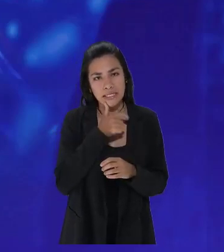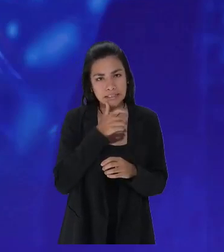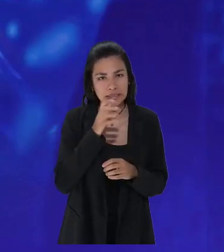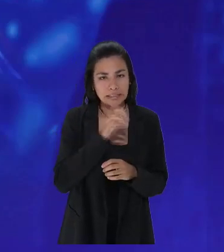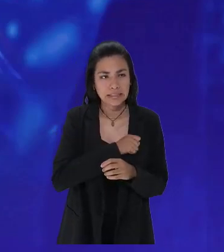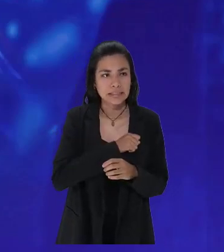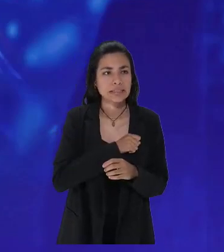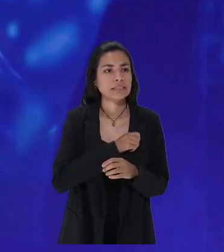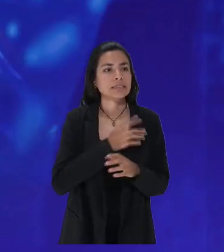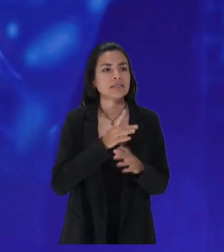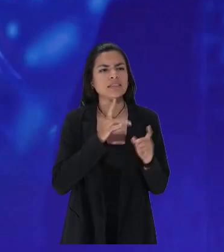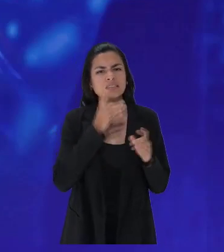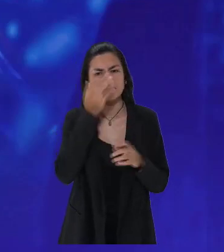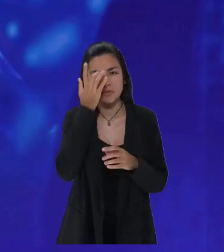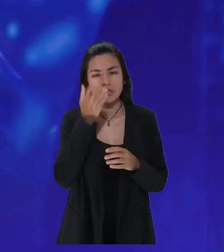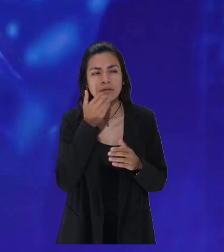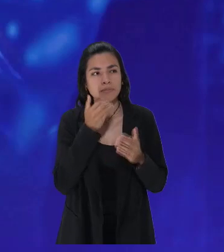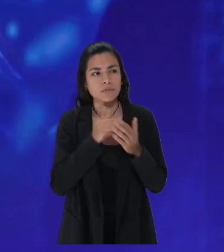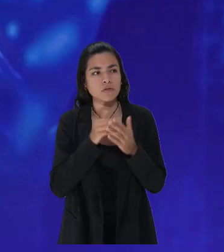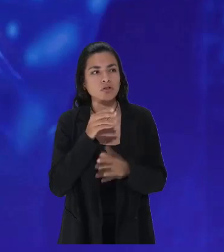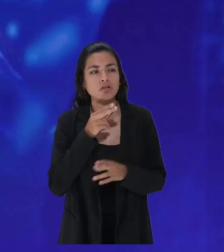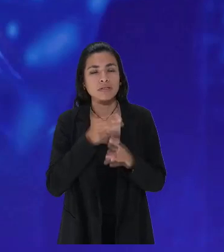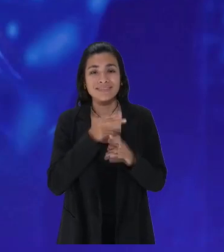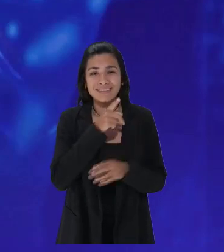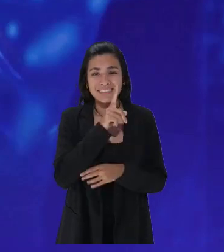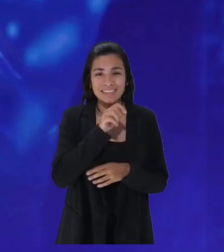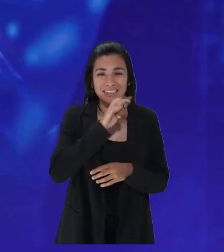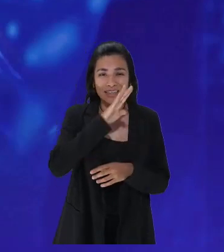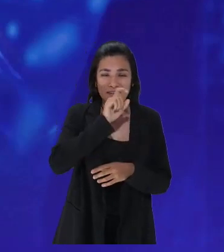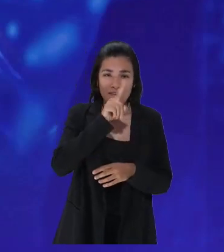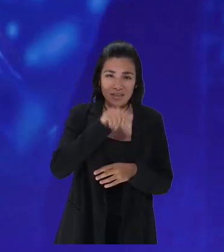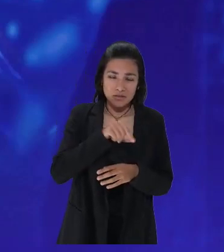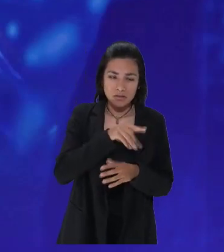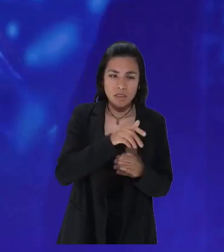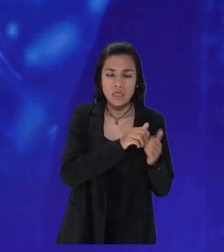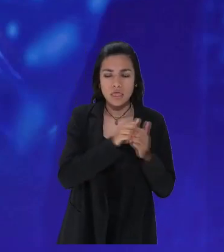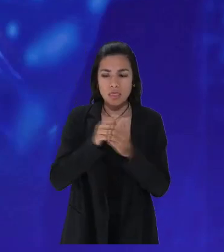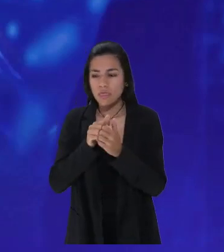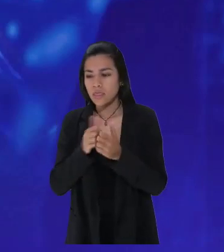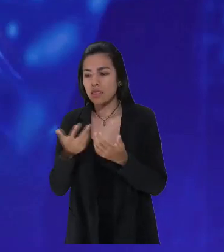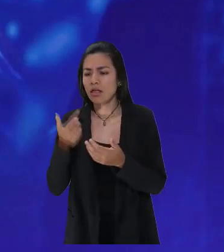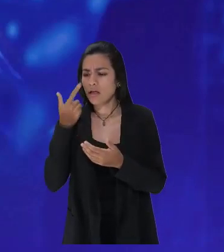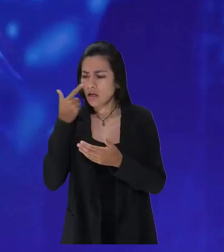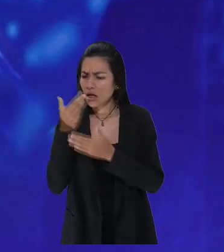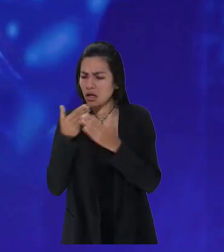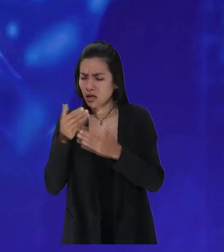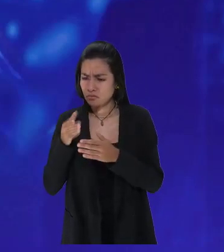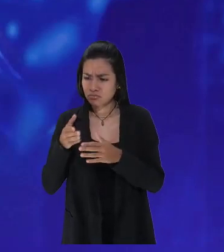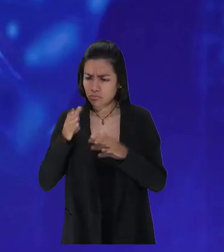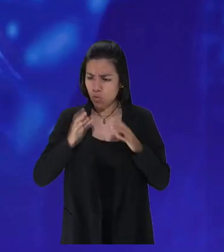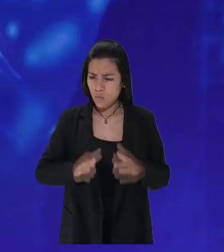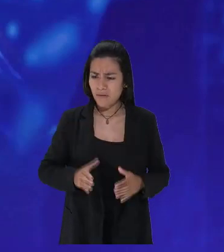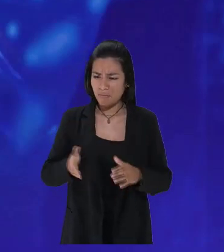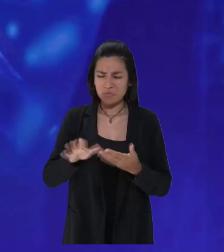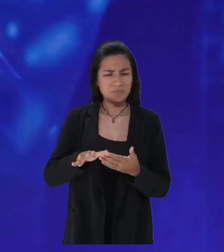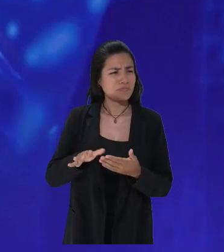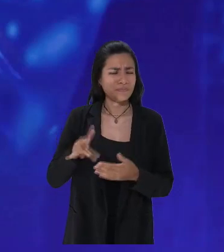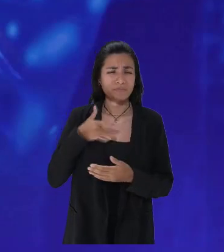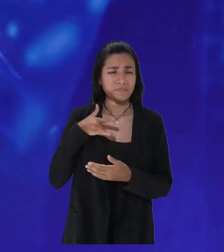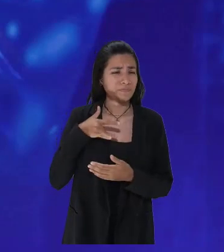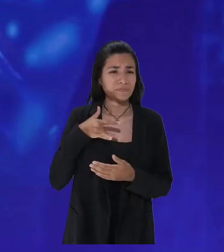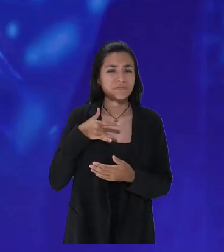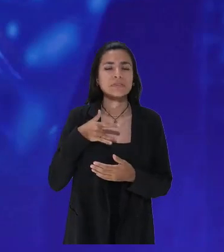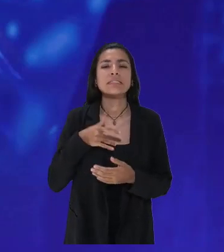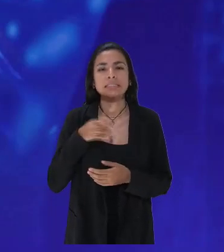con Sebas, mi desarrollador que me acompañó ese día al evento, lo primero que me preguntó cuando vio todo ahí, me dijo, ¿son muertos? Le dije, sí,